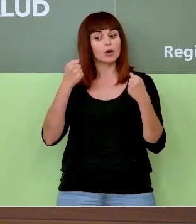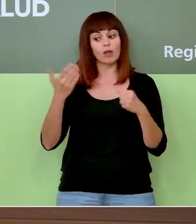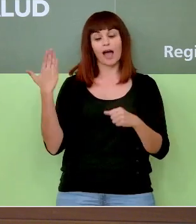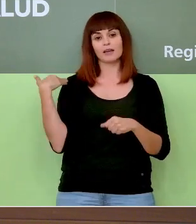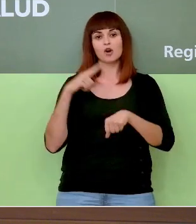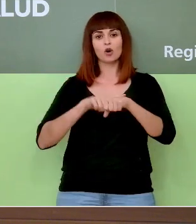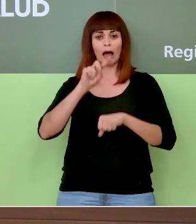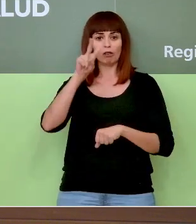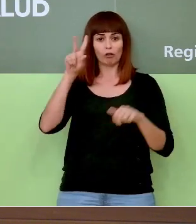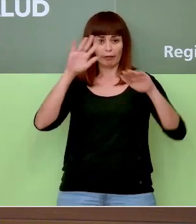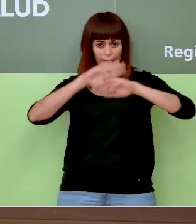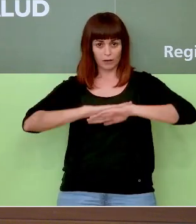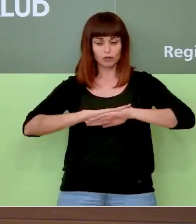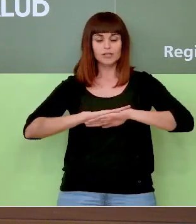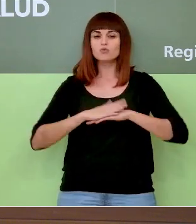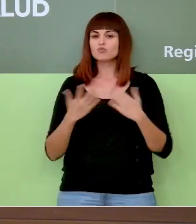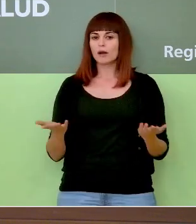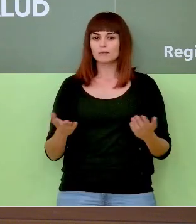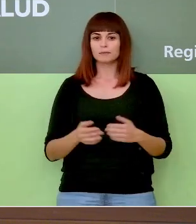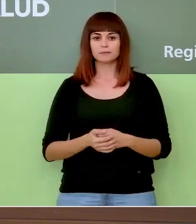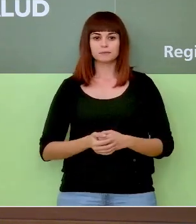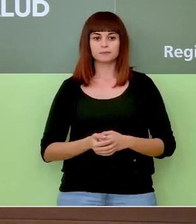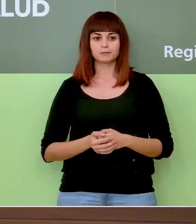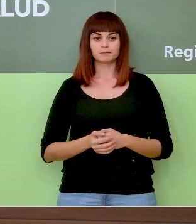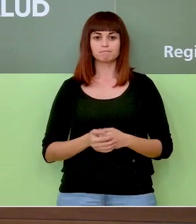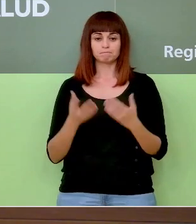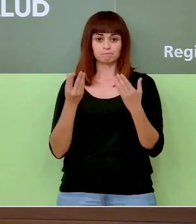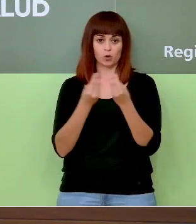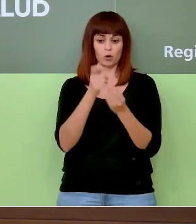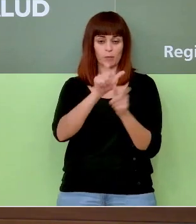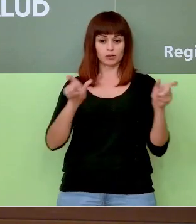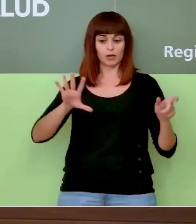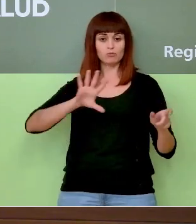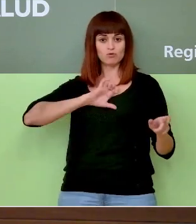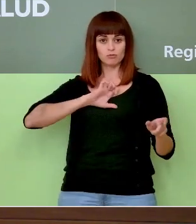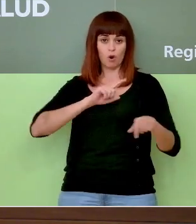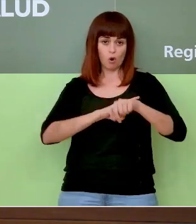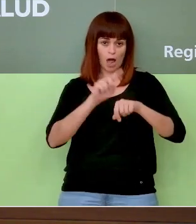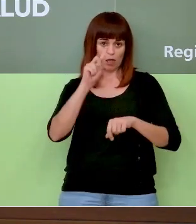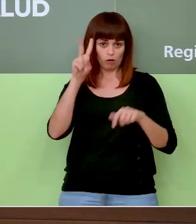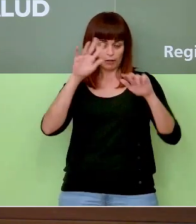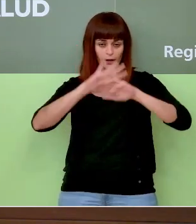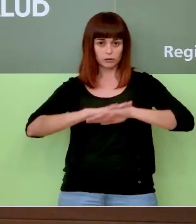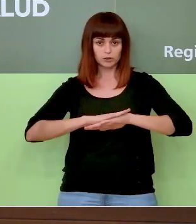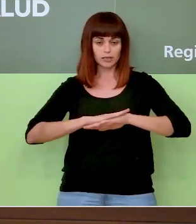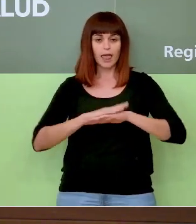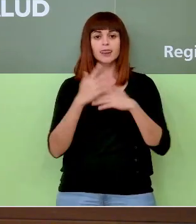las 12, a las 23:59, era la siguiente. El número de casos activos a las 0 horas era